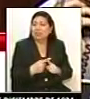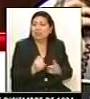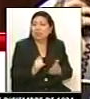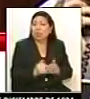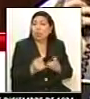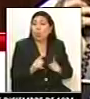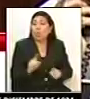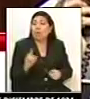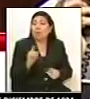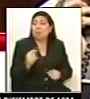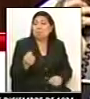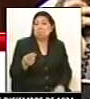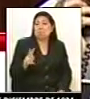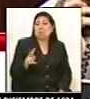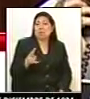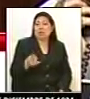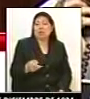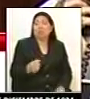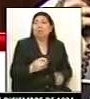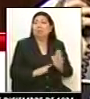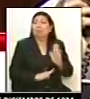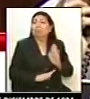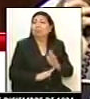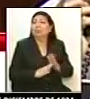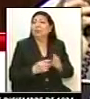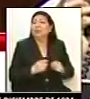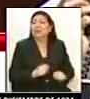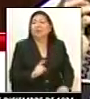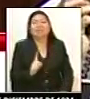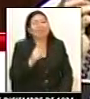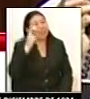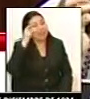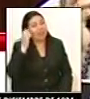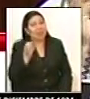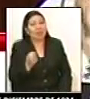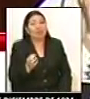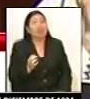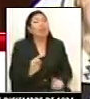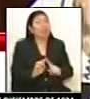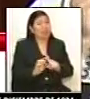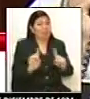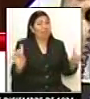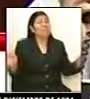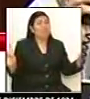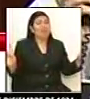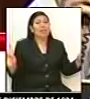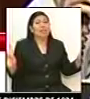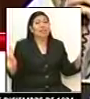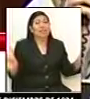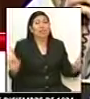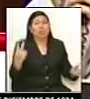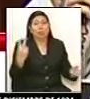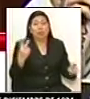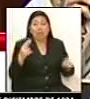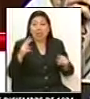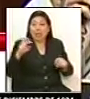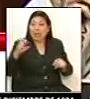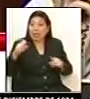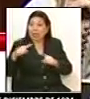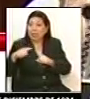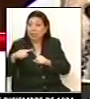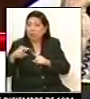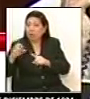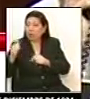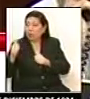cuando hay utilidades, cuando hay éxito en la exploración. No creo. Hay que hacer esa diferenciación entre exploración